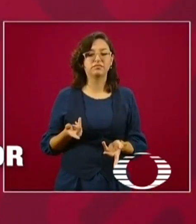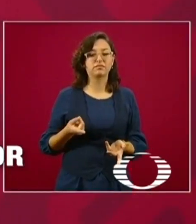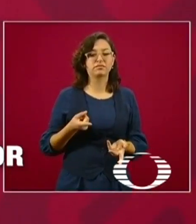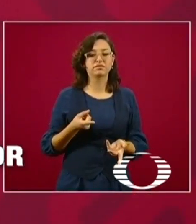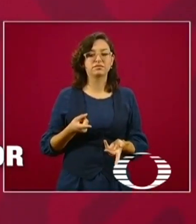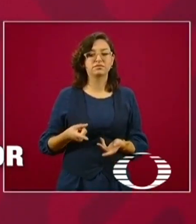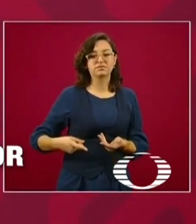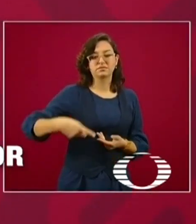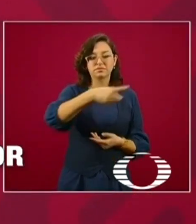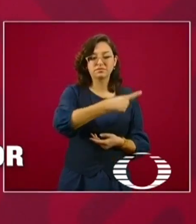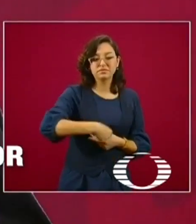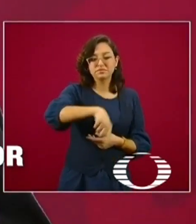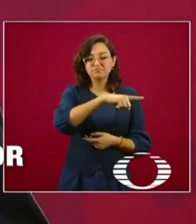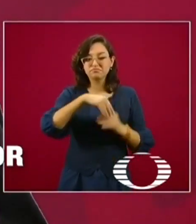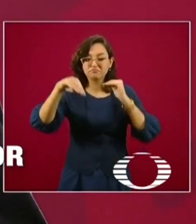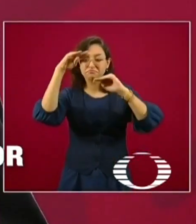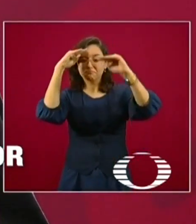para